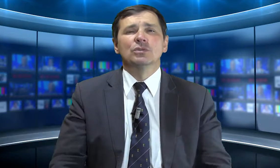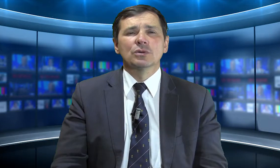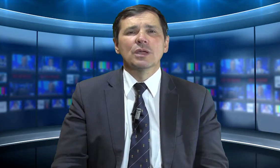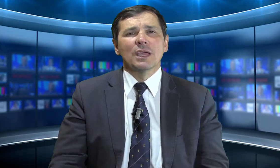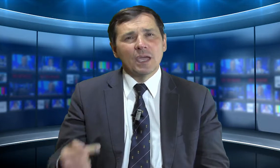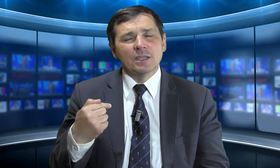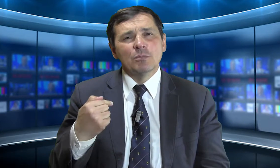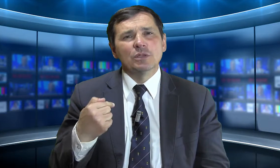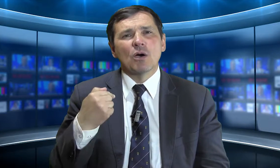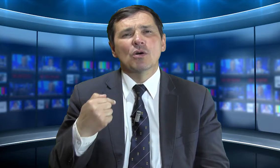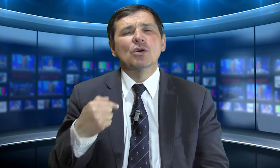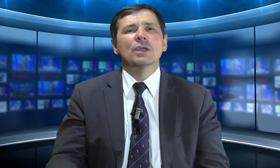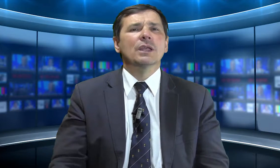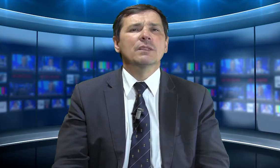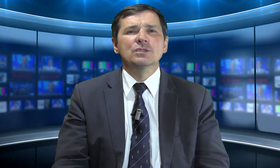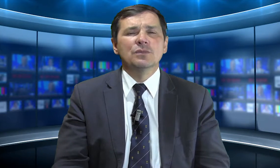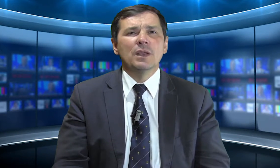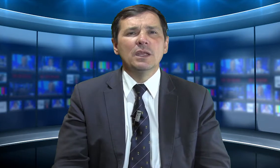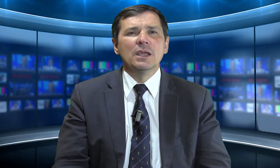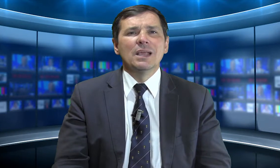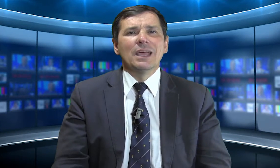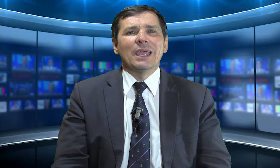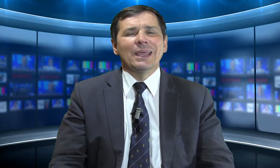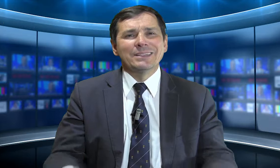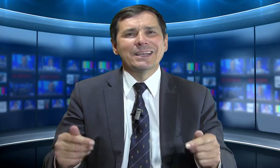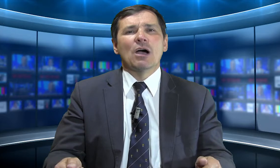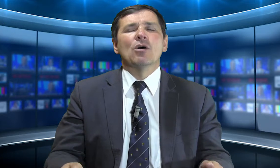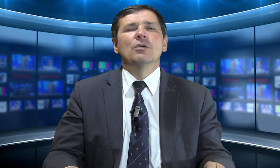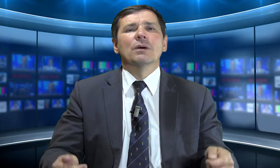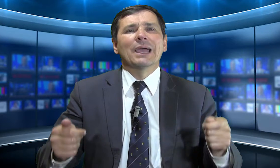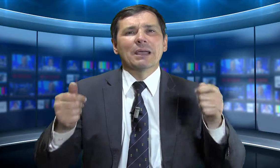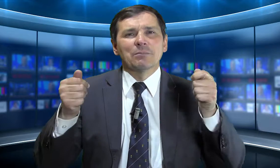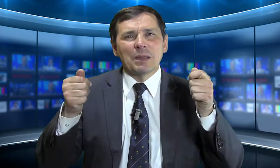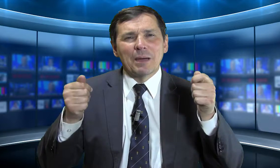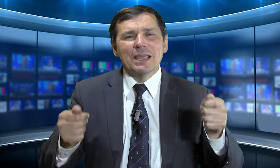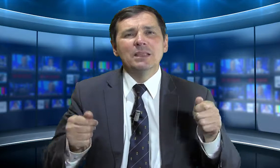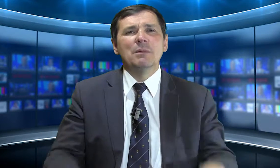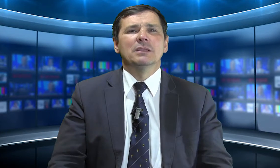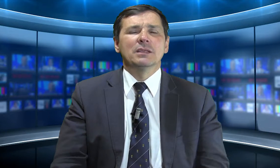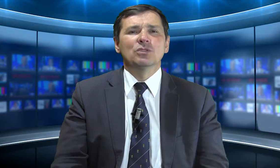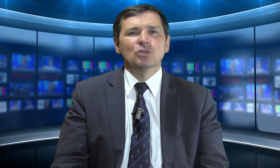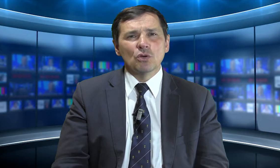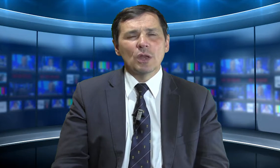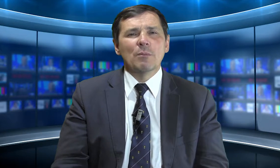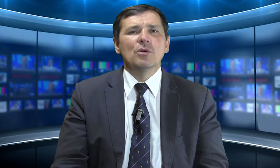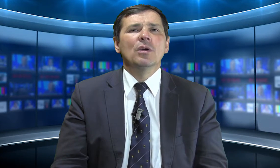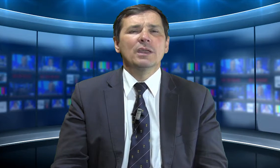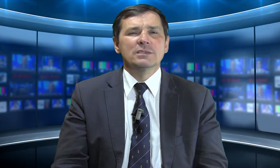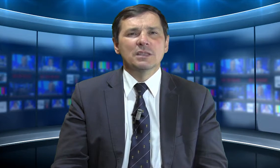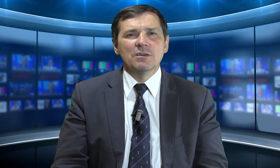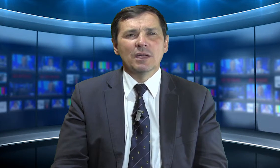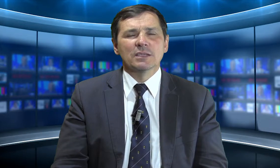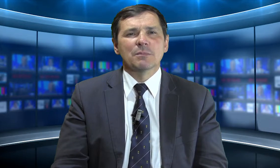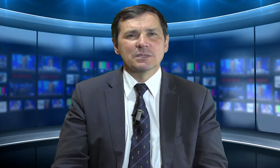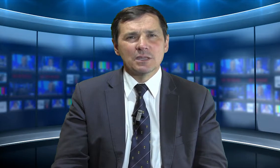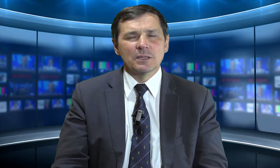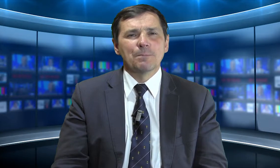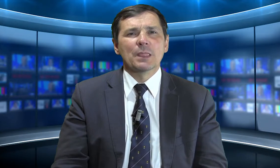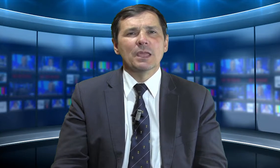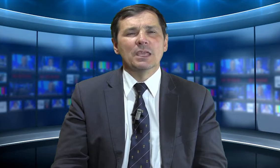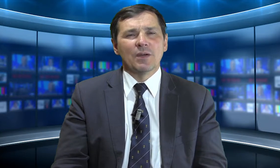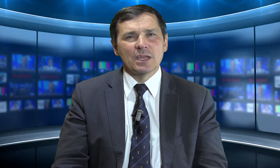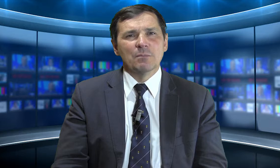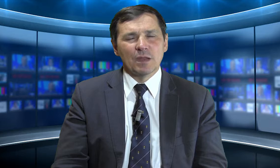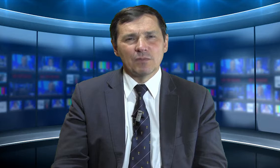luchar juntos. Este diputado, Jorge Radke Schifferli, entregado permanentemente todo el apoyo a las iniciativas que se